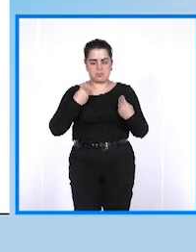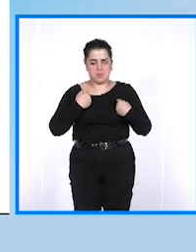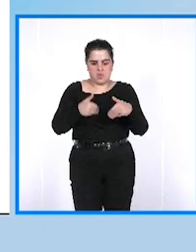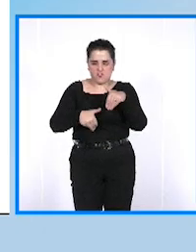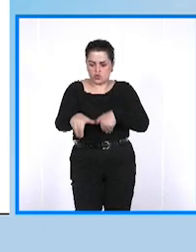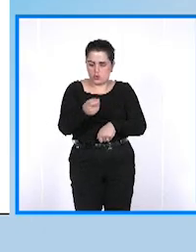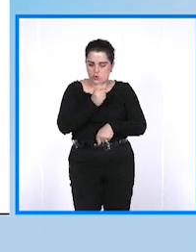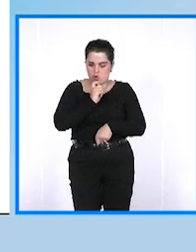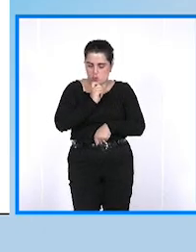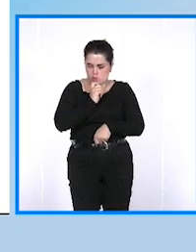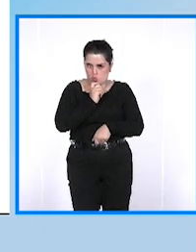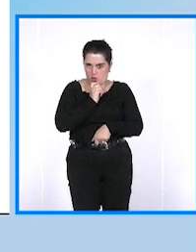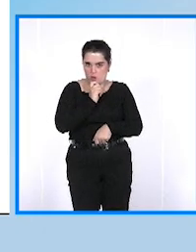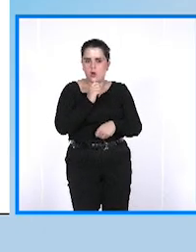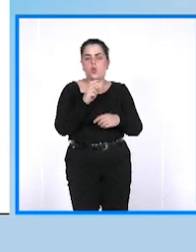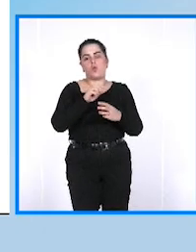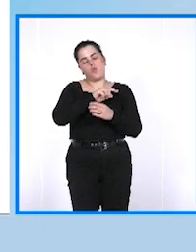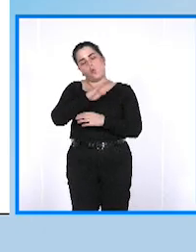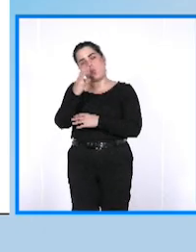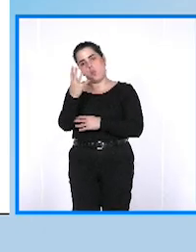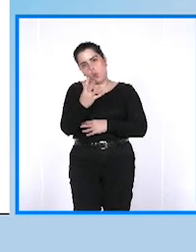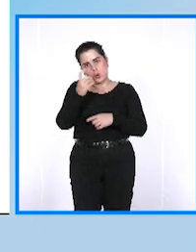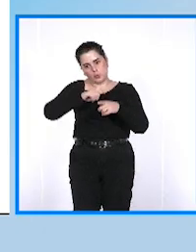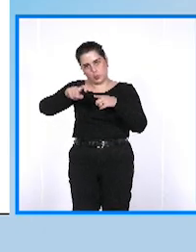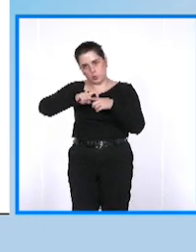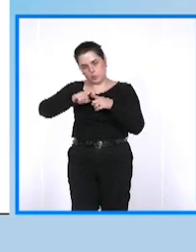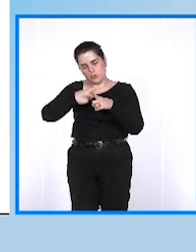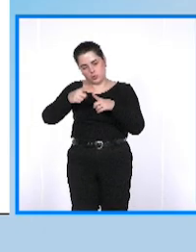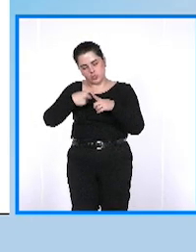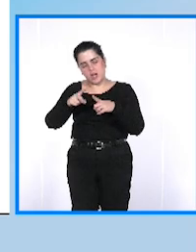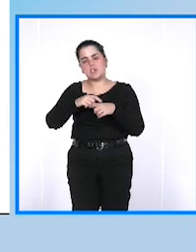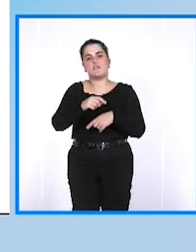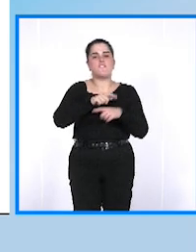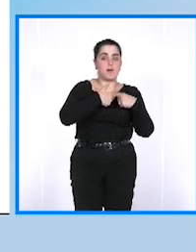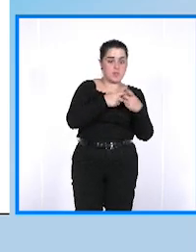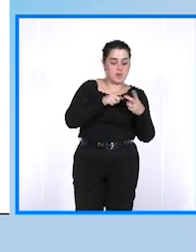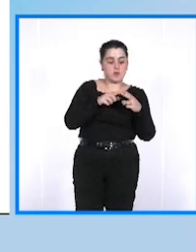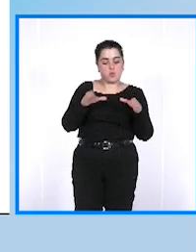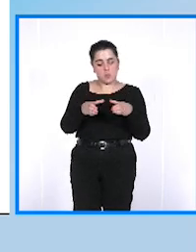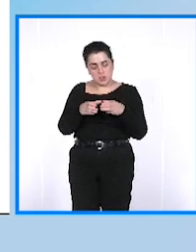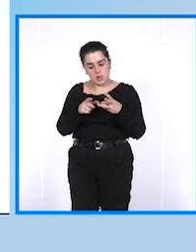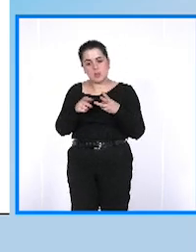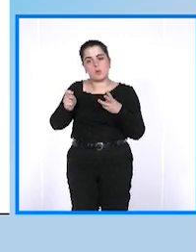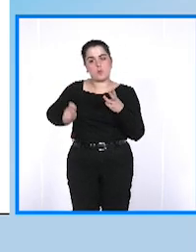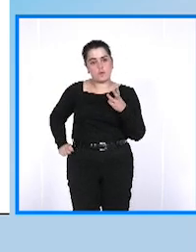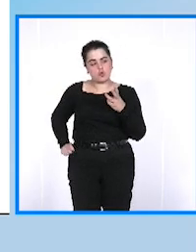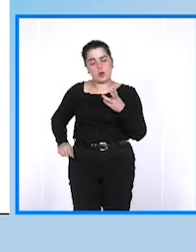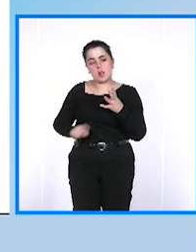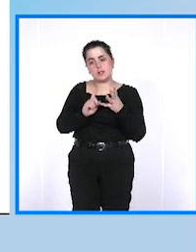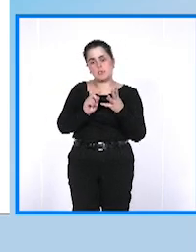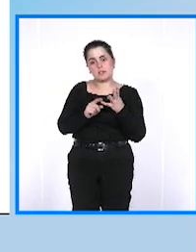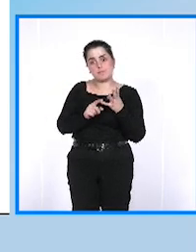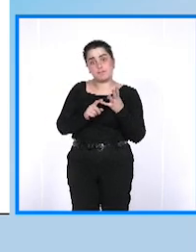vida otros cuatro elementos las familias la comunidad Los profesionales